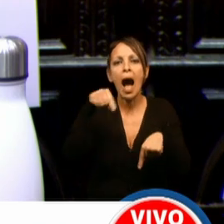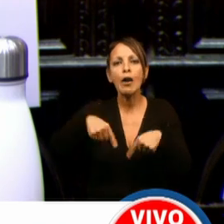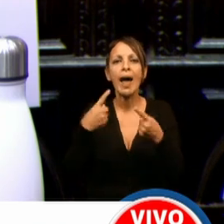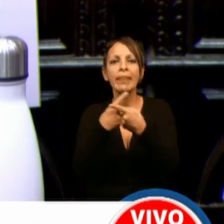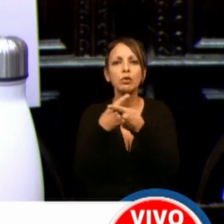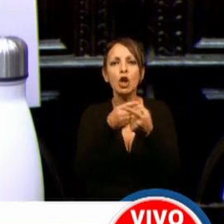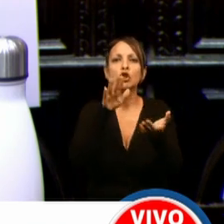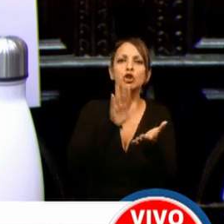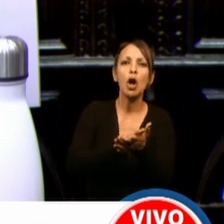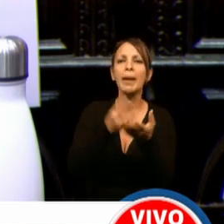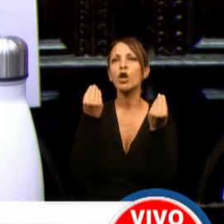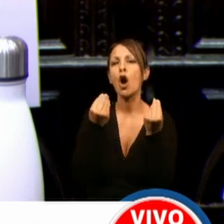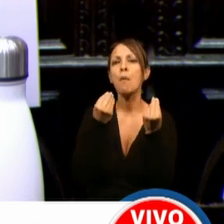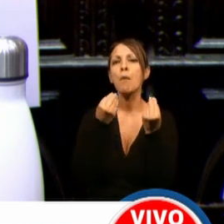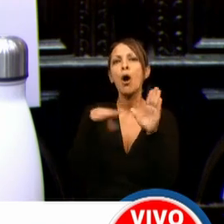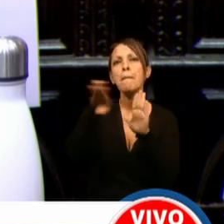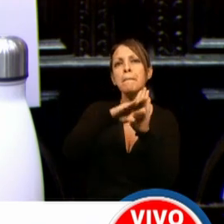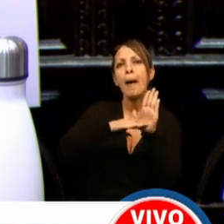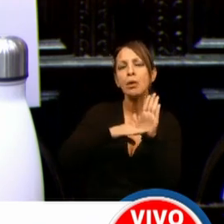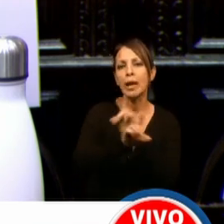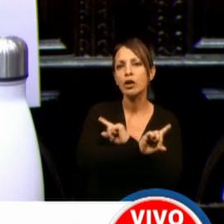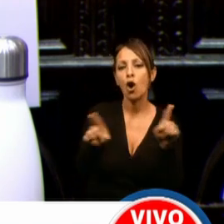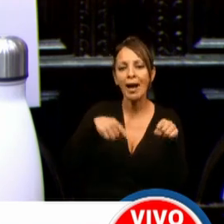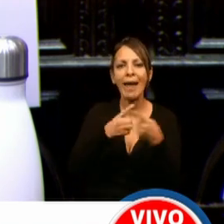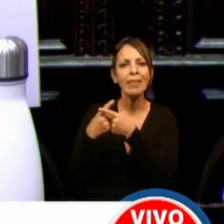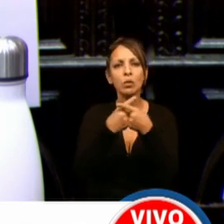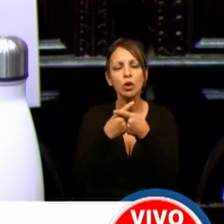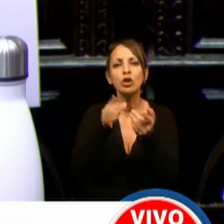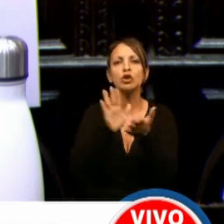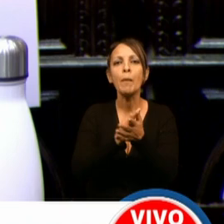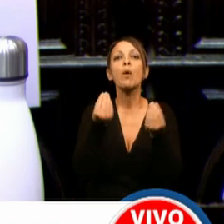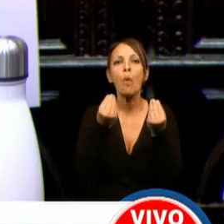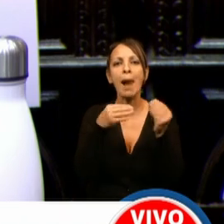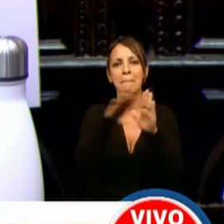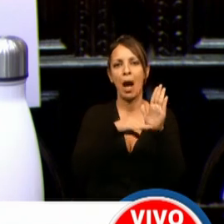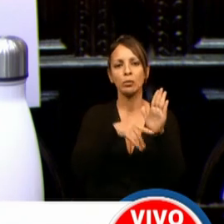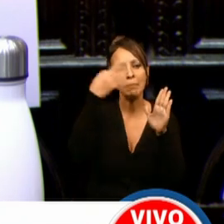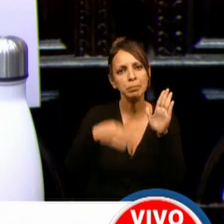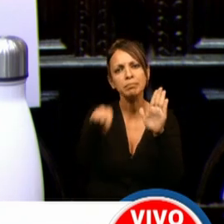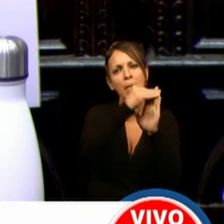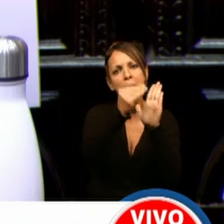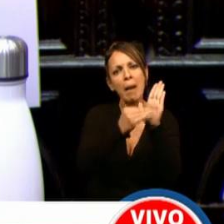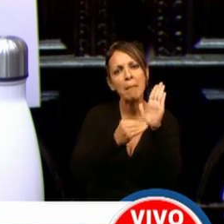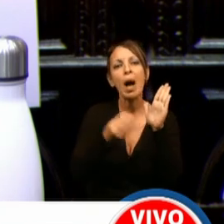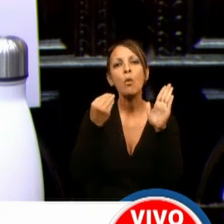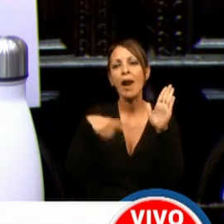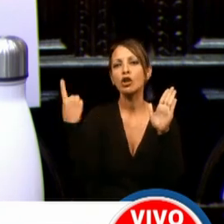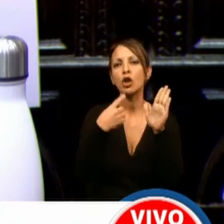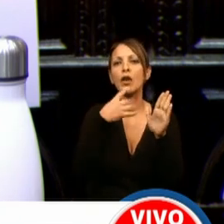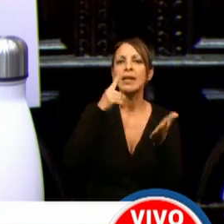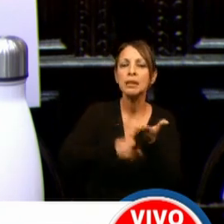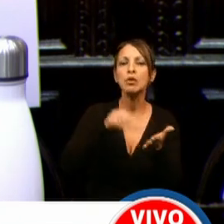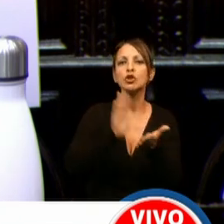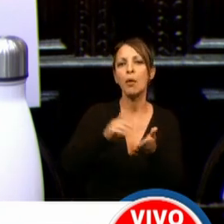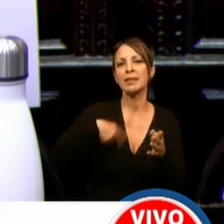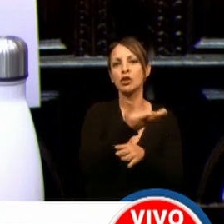aquí como se asigna la pauta que que se está discutiendo aquí es cuáles son las pautas cuáles son los criterios que como sociedad y como representantes de